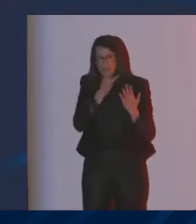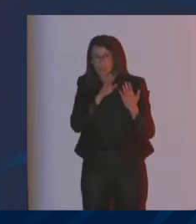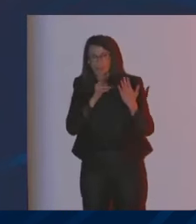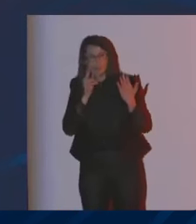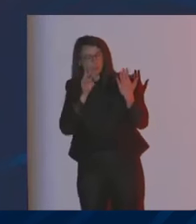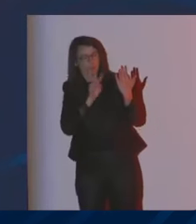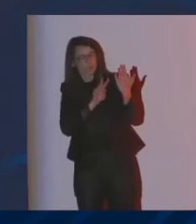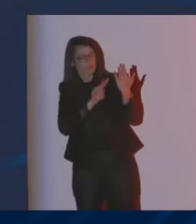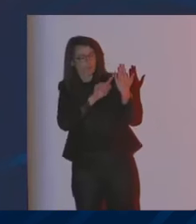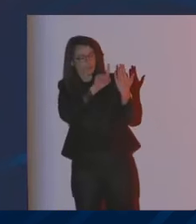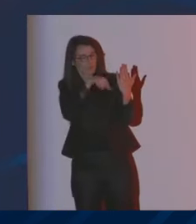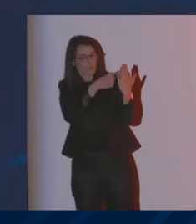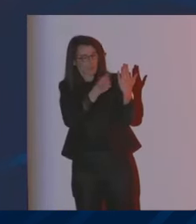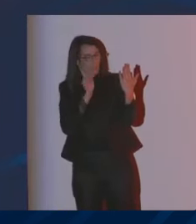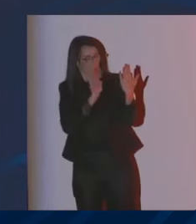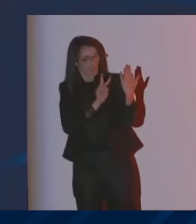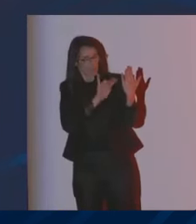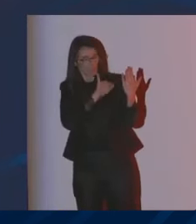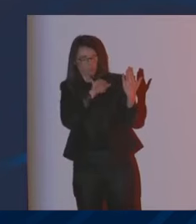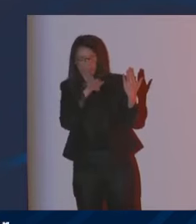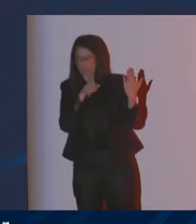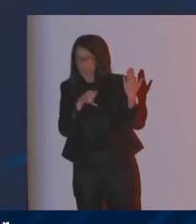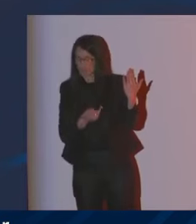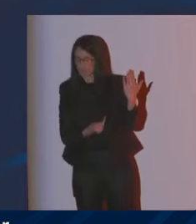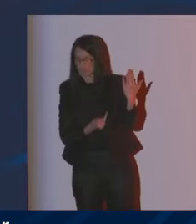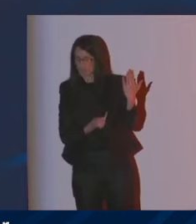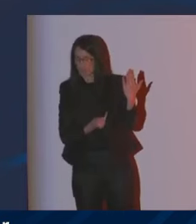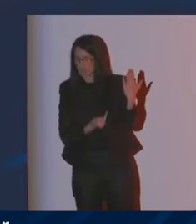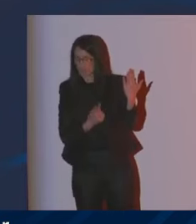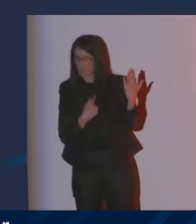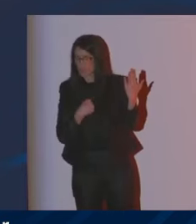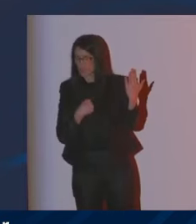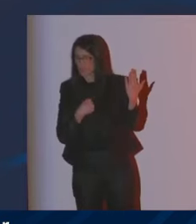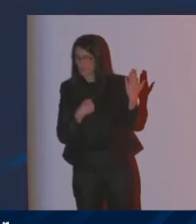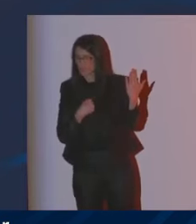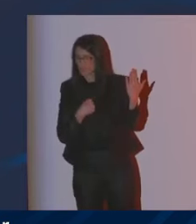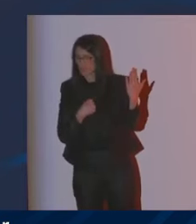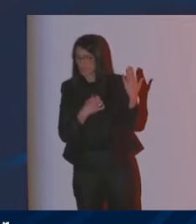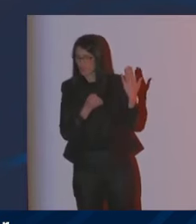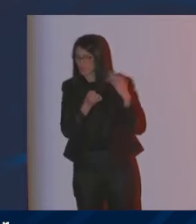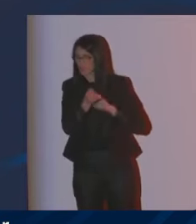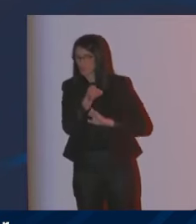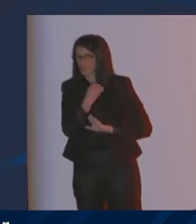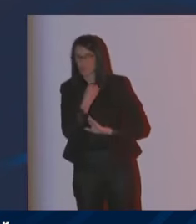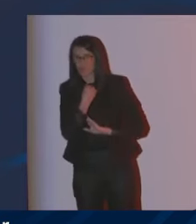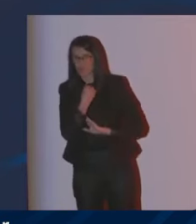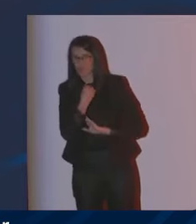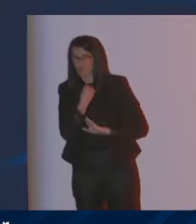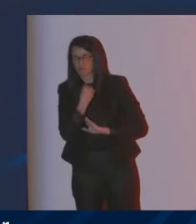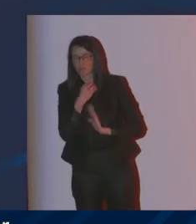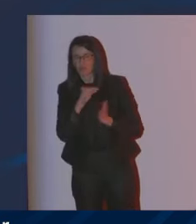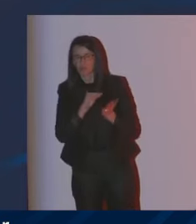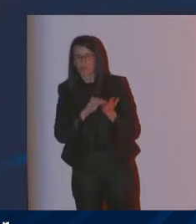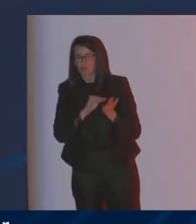y me veo cansada. El desprecio hacia mí a veces puede ser demoledor.